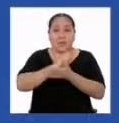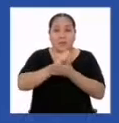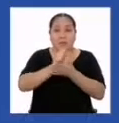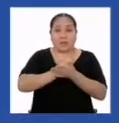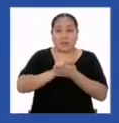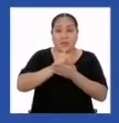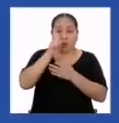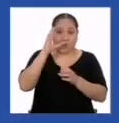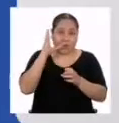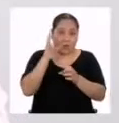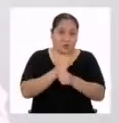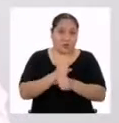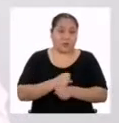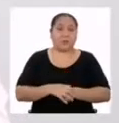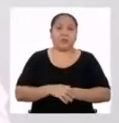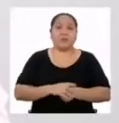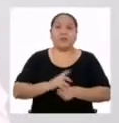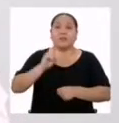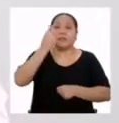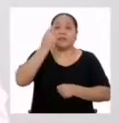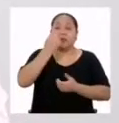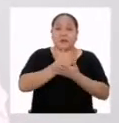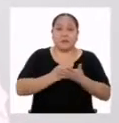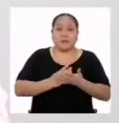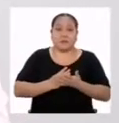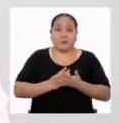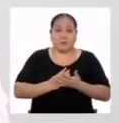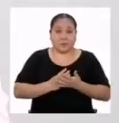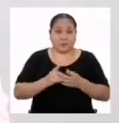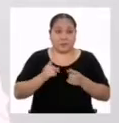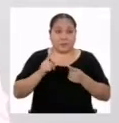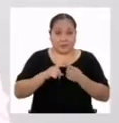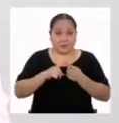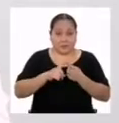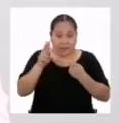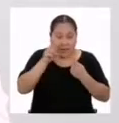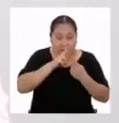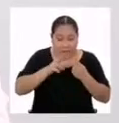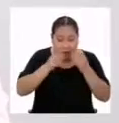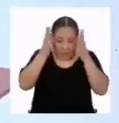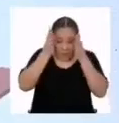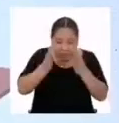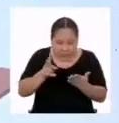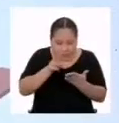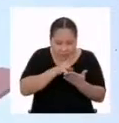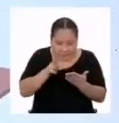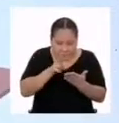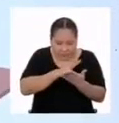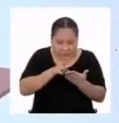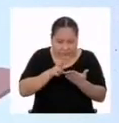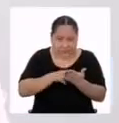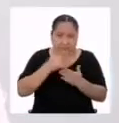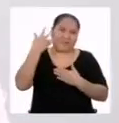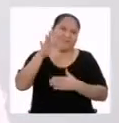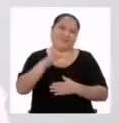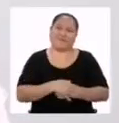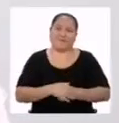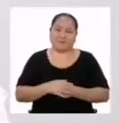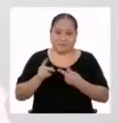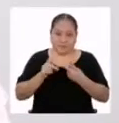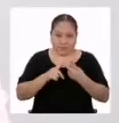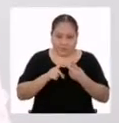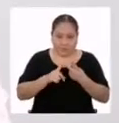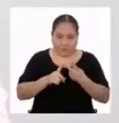un resumen. Primer paso, leer atentamente el texto. Eso ya lo hicimos.